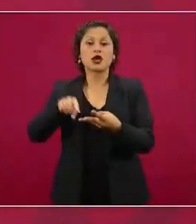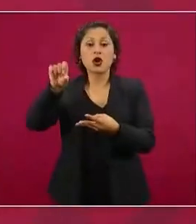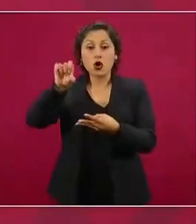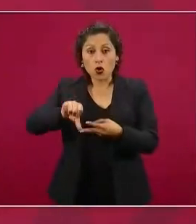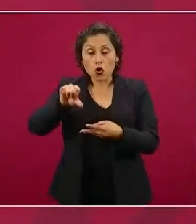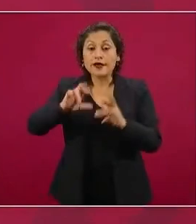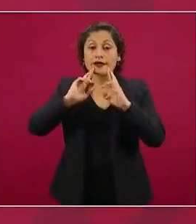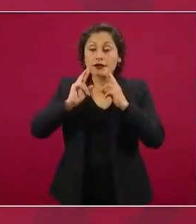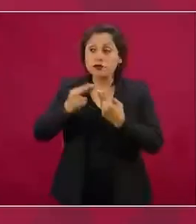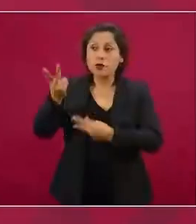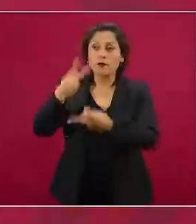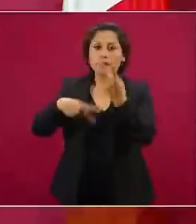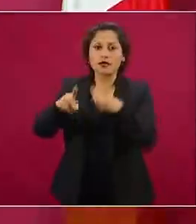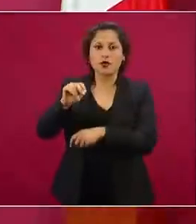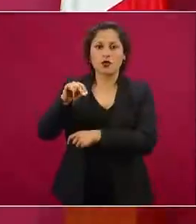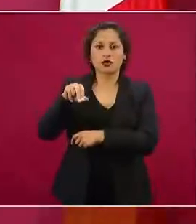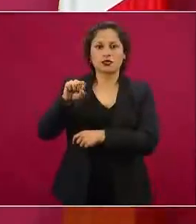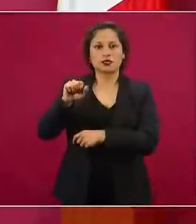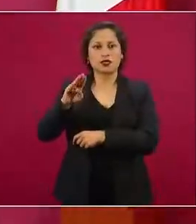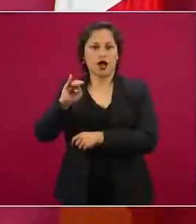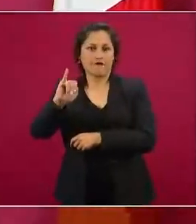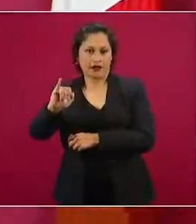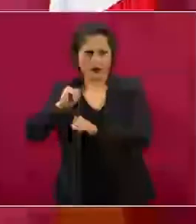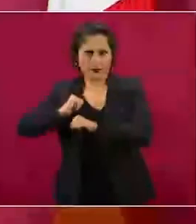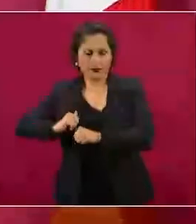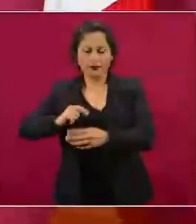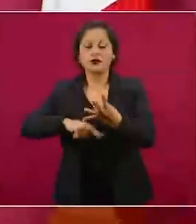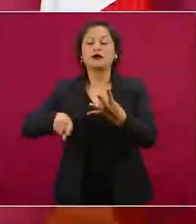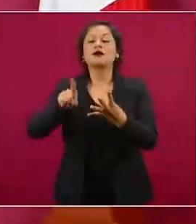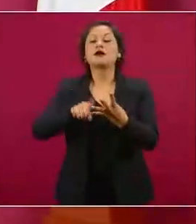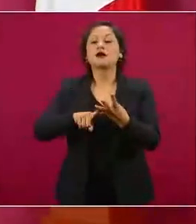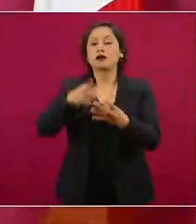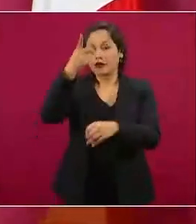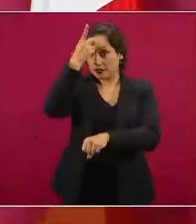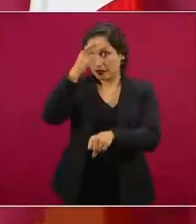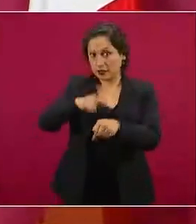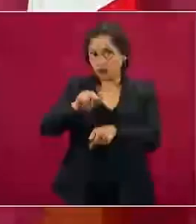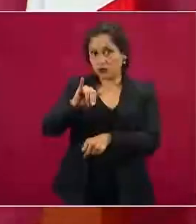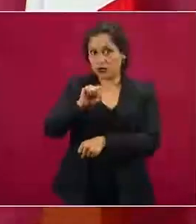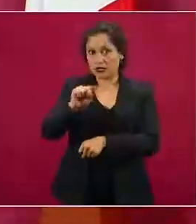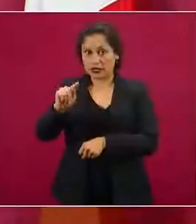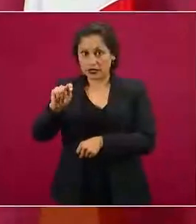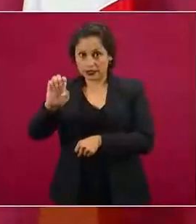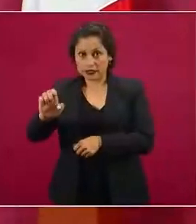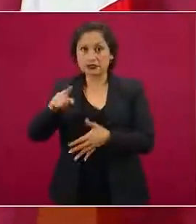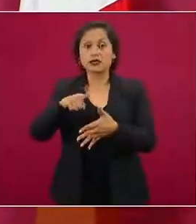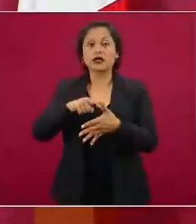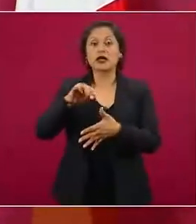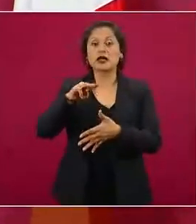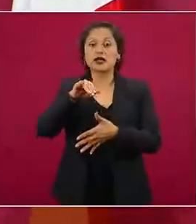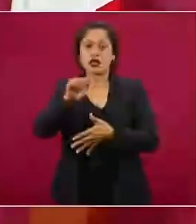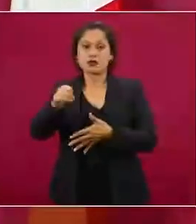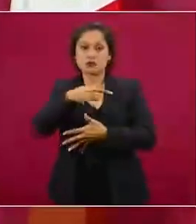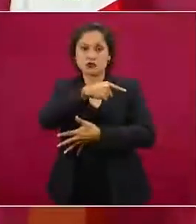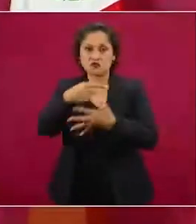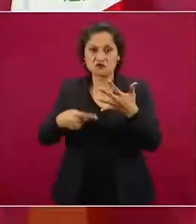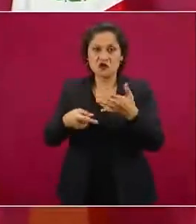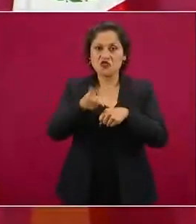6 de la mañana, estuvo el director del ISSSTE, el director del Seguro, diario